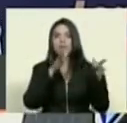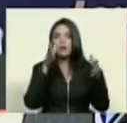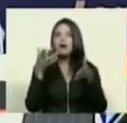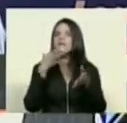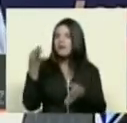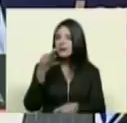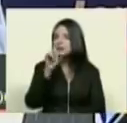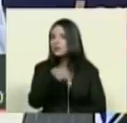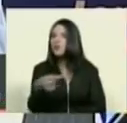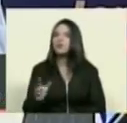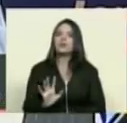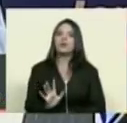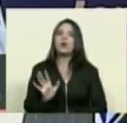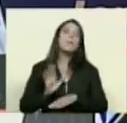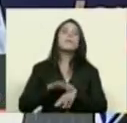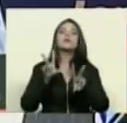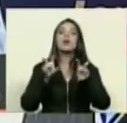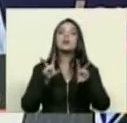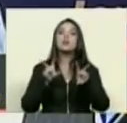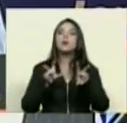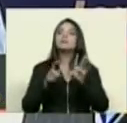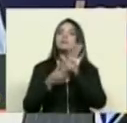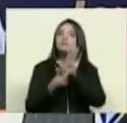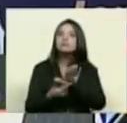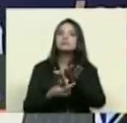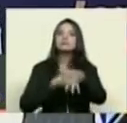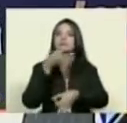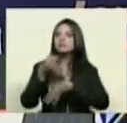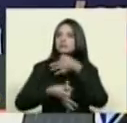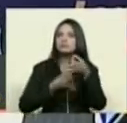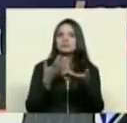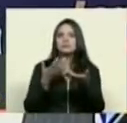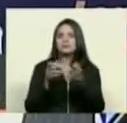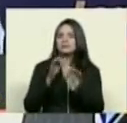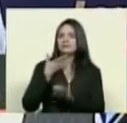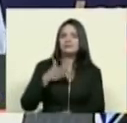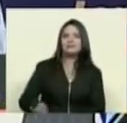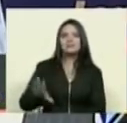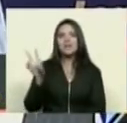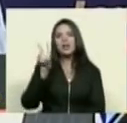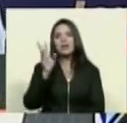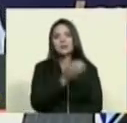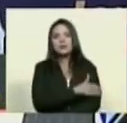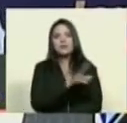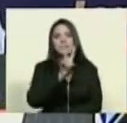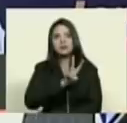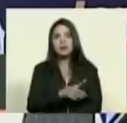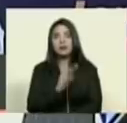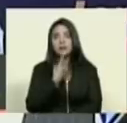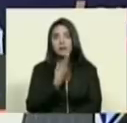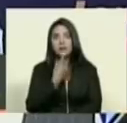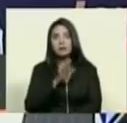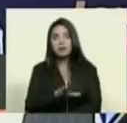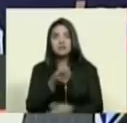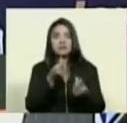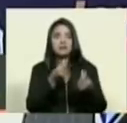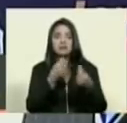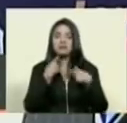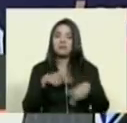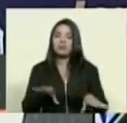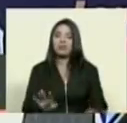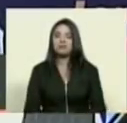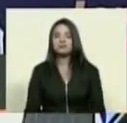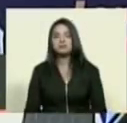o no. Porque además el Nuevo Herald se expresa de manera despectiva hacia la oposición venezolana y dice lo que estoy diciendo yo, que esos reales se perdieron.